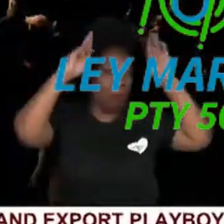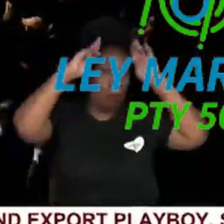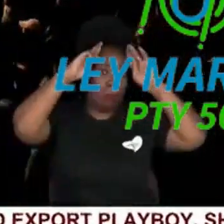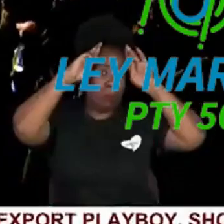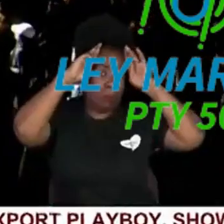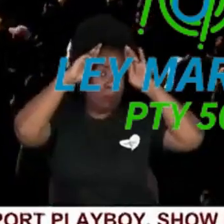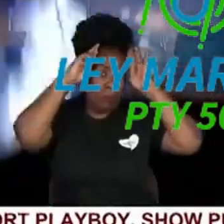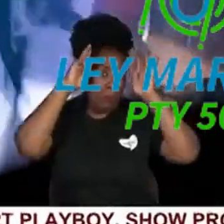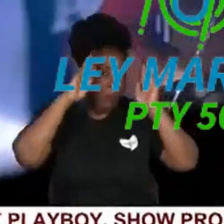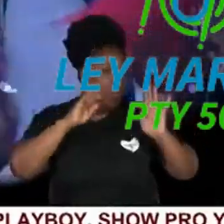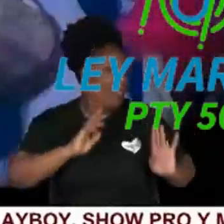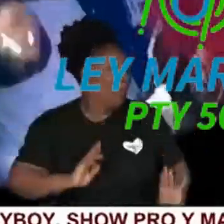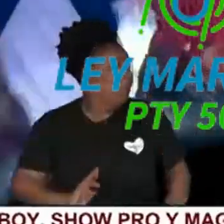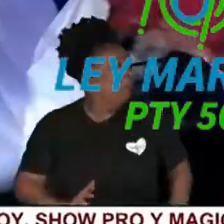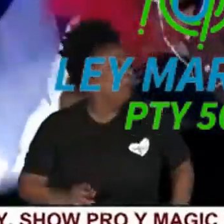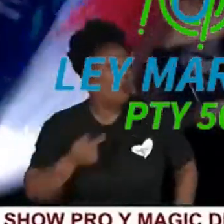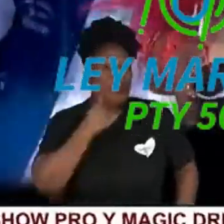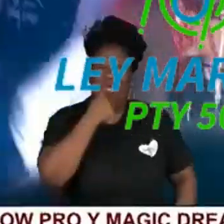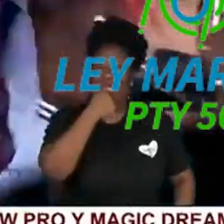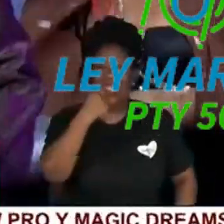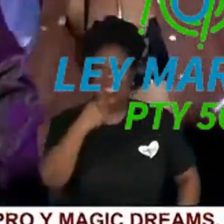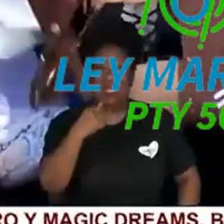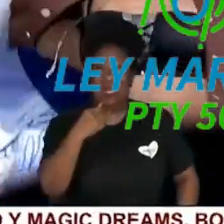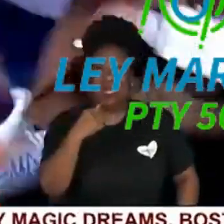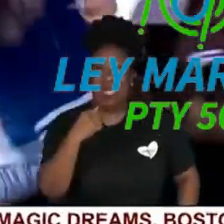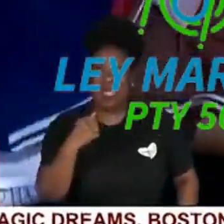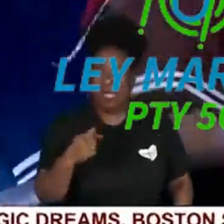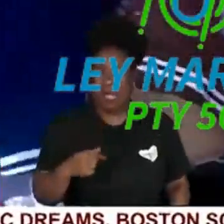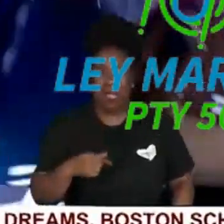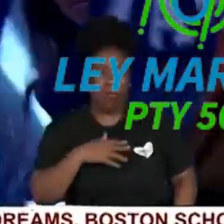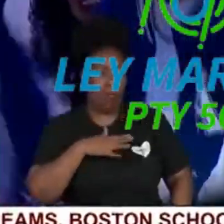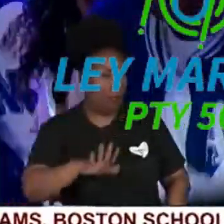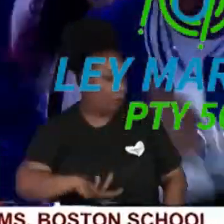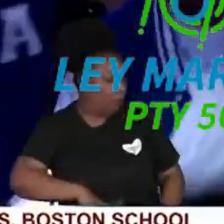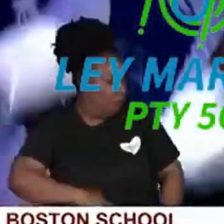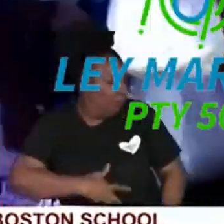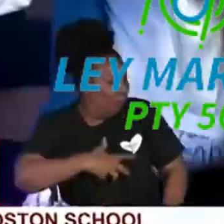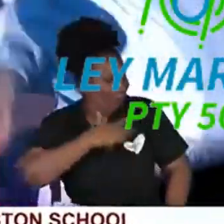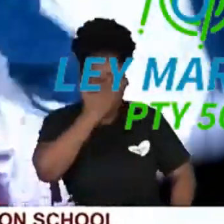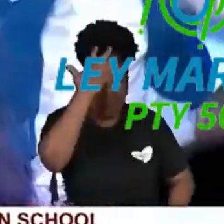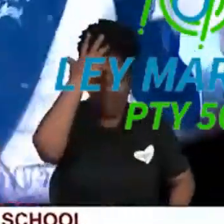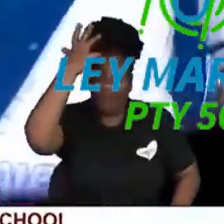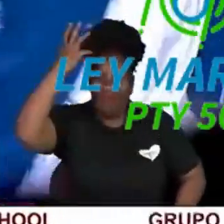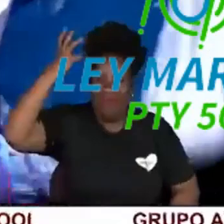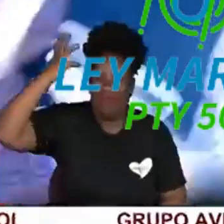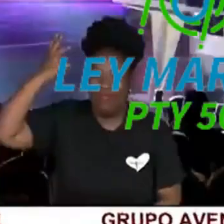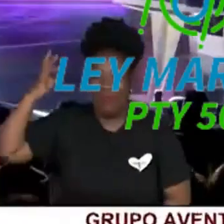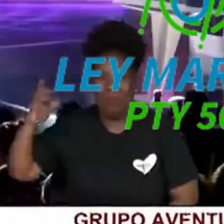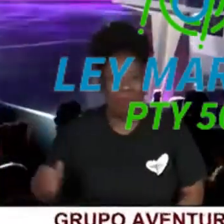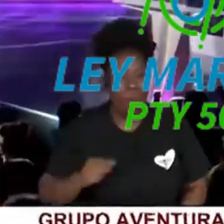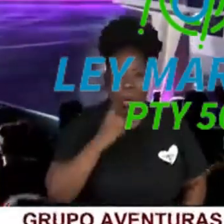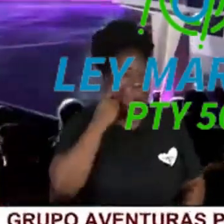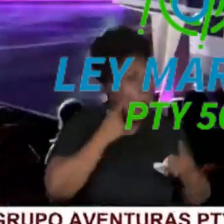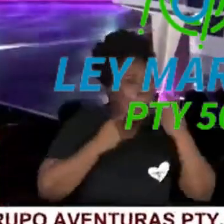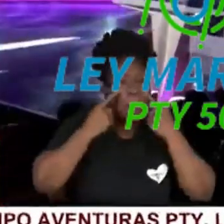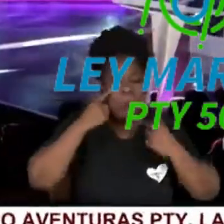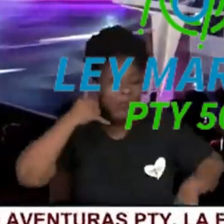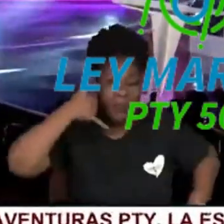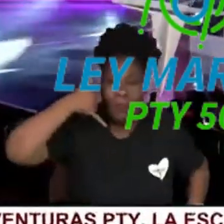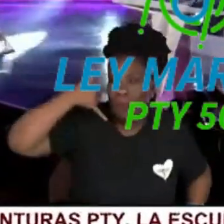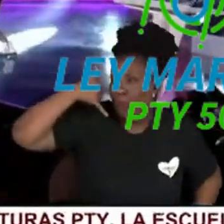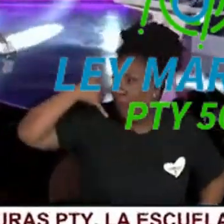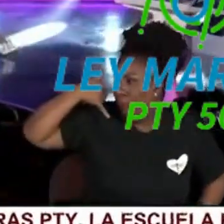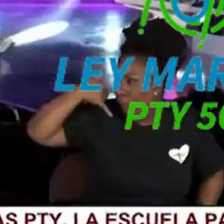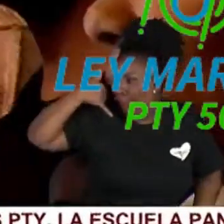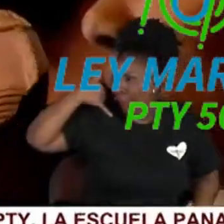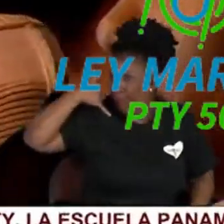príncipes azules. Todos me hicieron. Me llené de rabia. Ahora yo soy la que quema y no quiero ir a Antarria. ¡Aló! Todos tienen